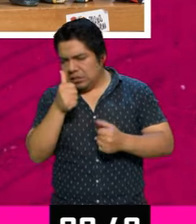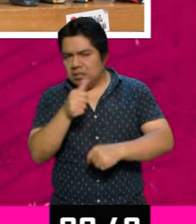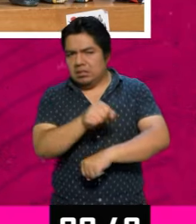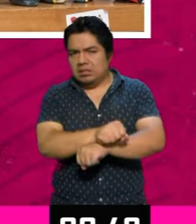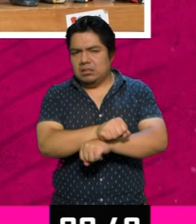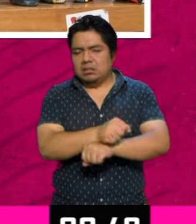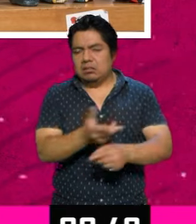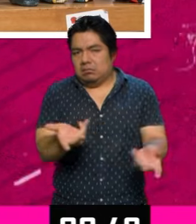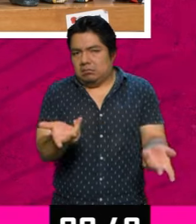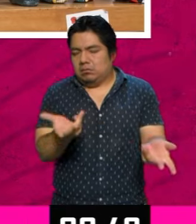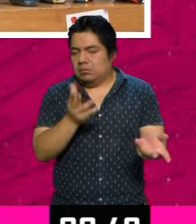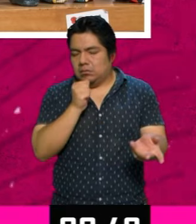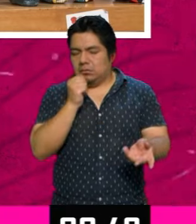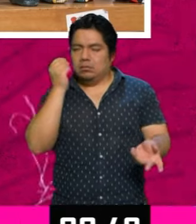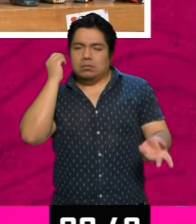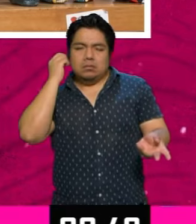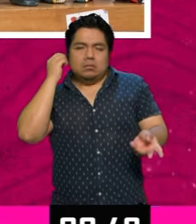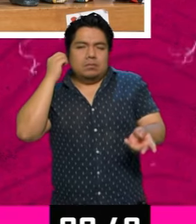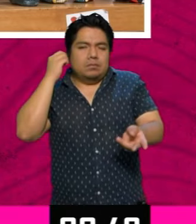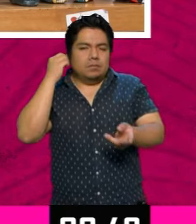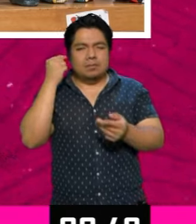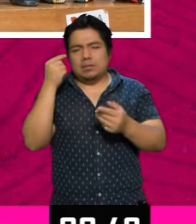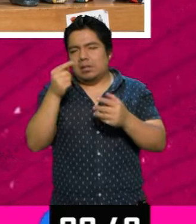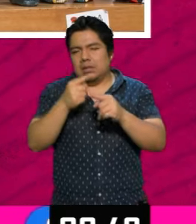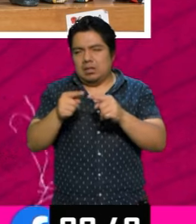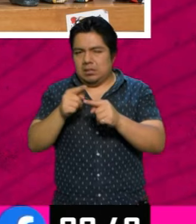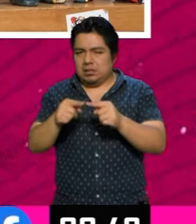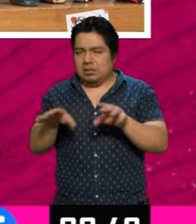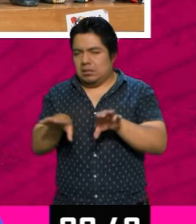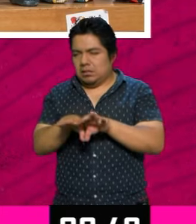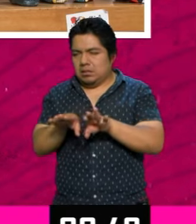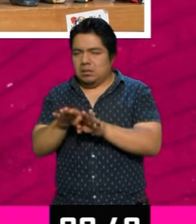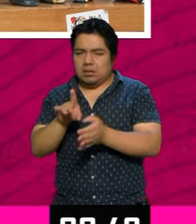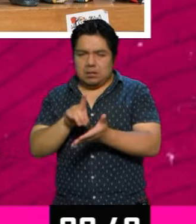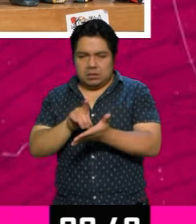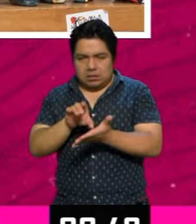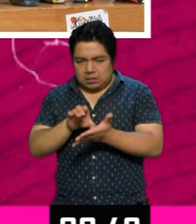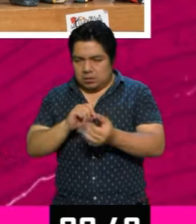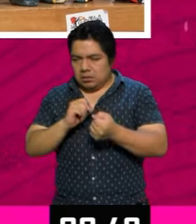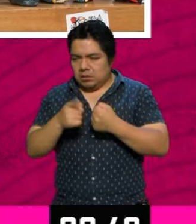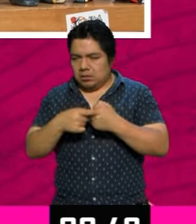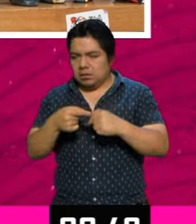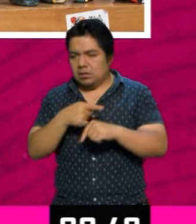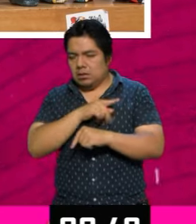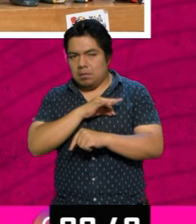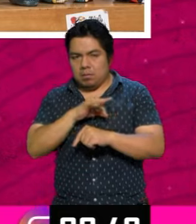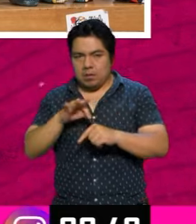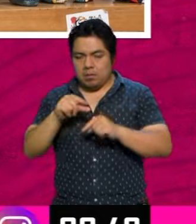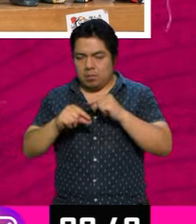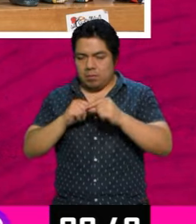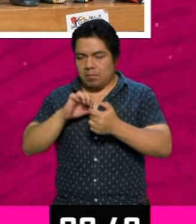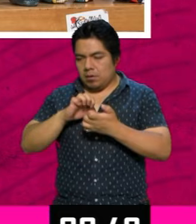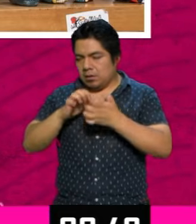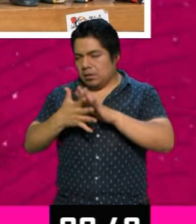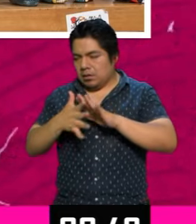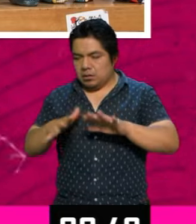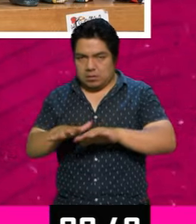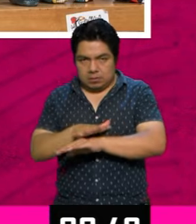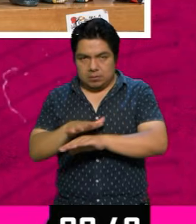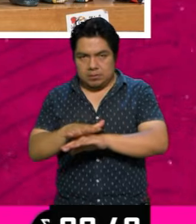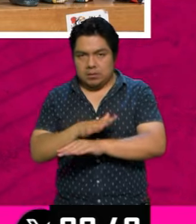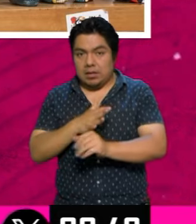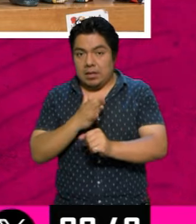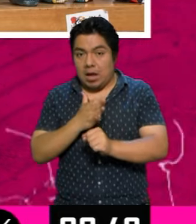maneras, cualquiera de estas alteraciones del desarrollo tiene mucho potencial para evolucionar y crecer. Y más